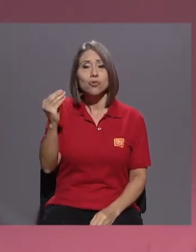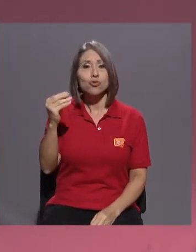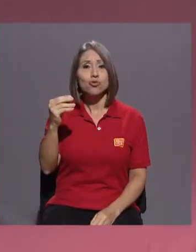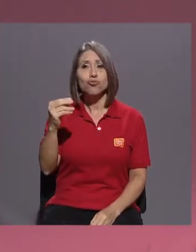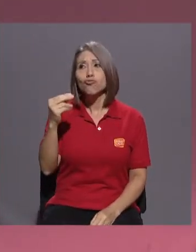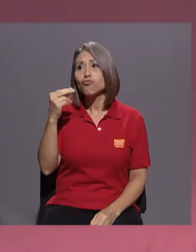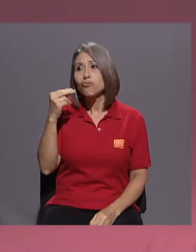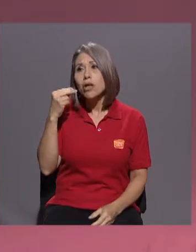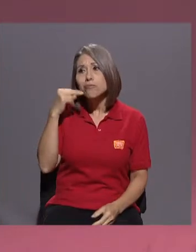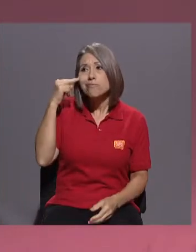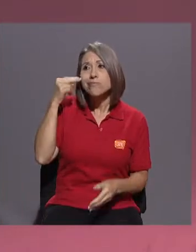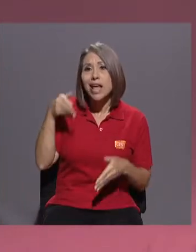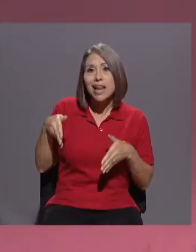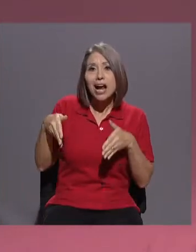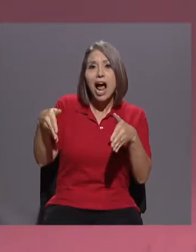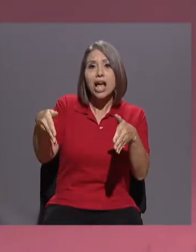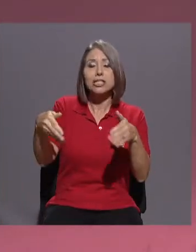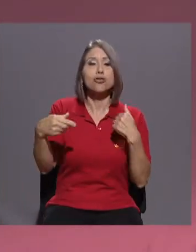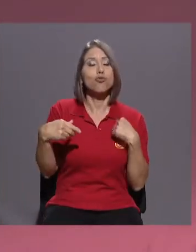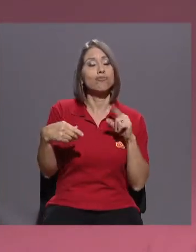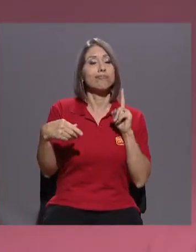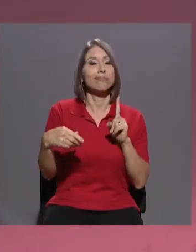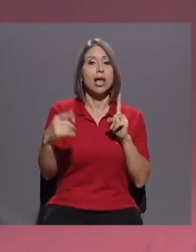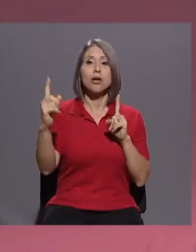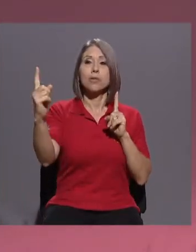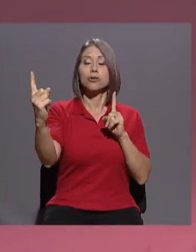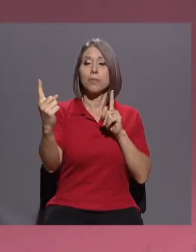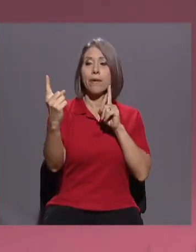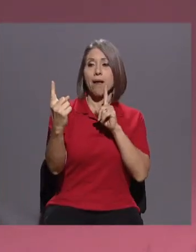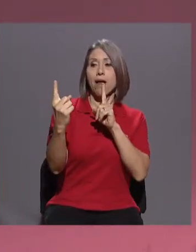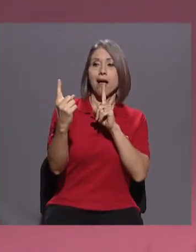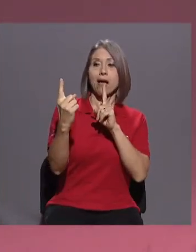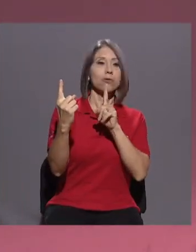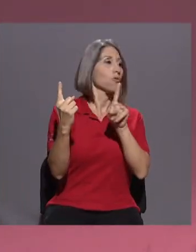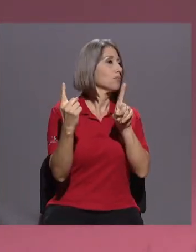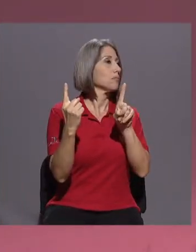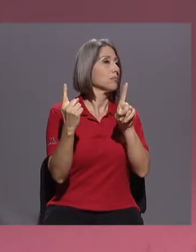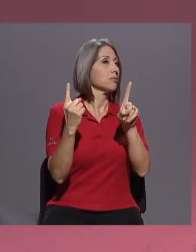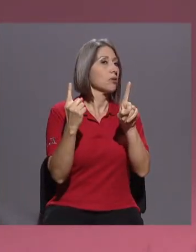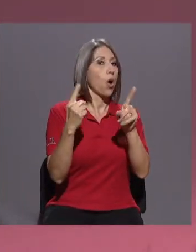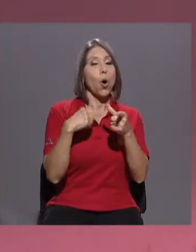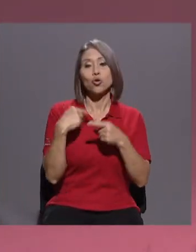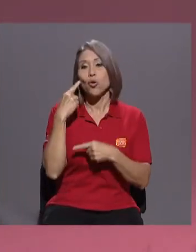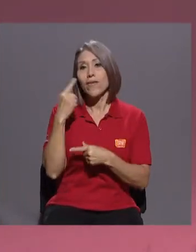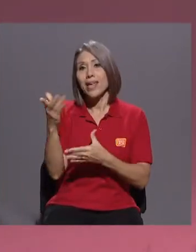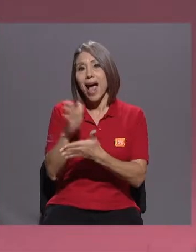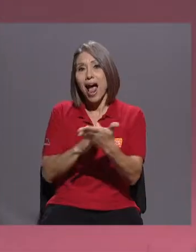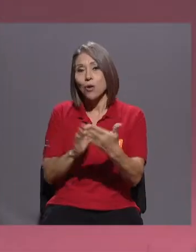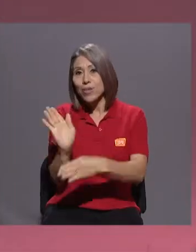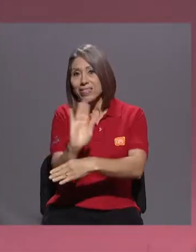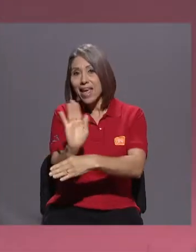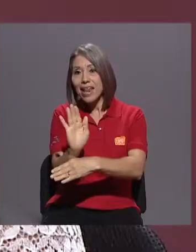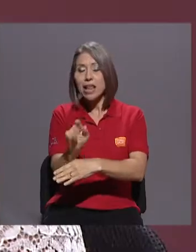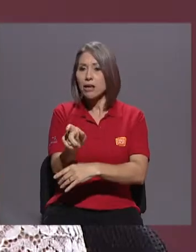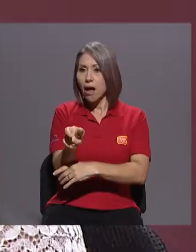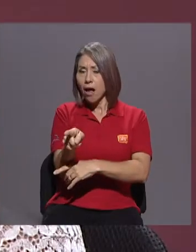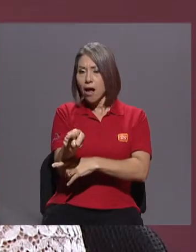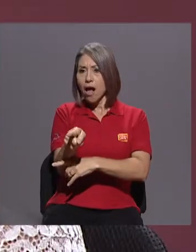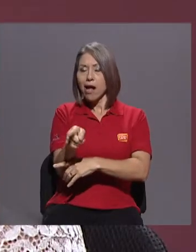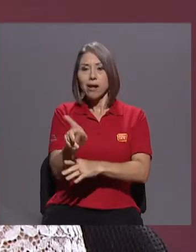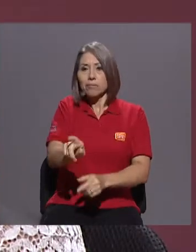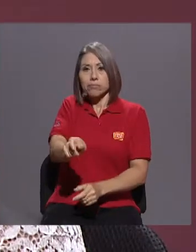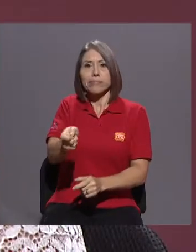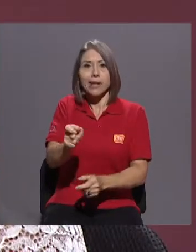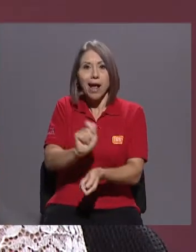la calle Me los topaba Y yo volvía A la cara Si pasaban Algo por la tele Yo cambiaba De canal No quería